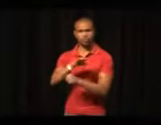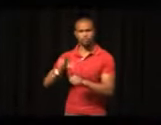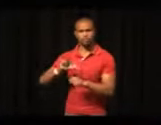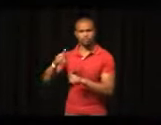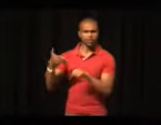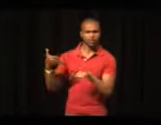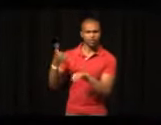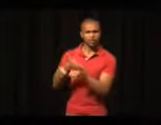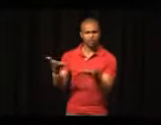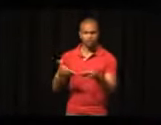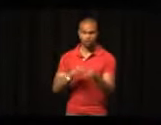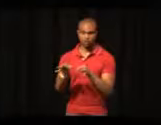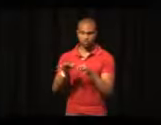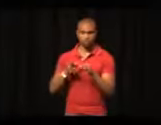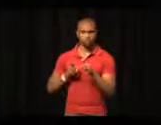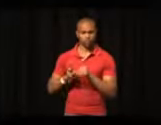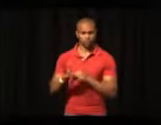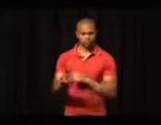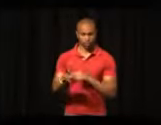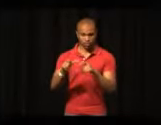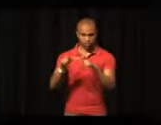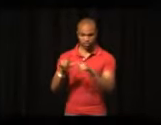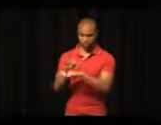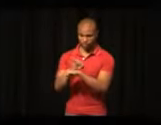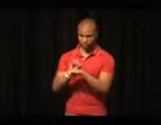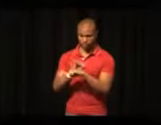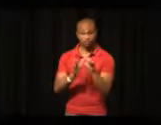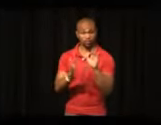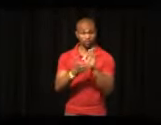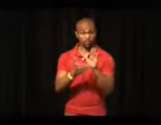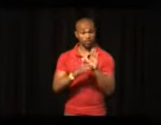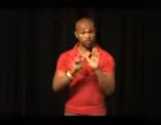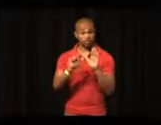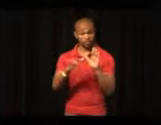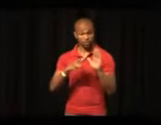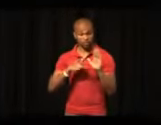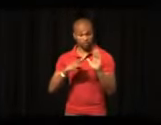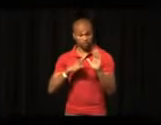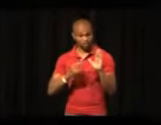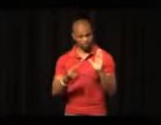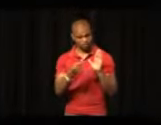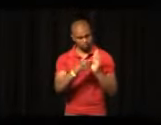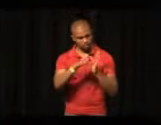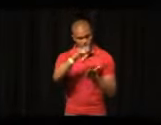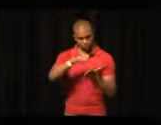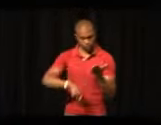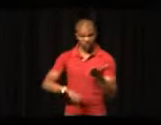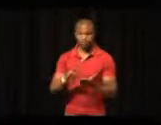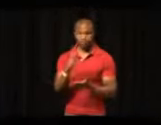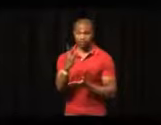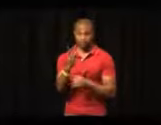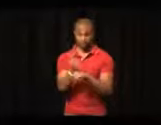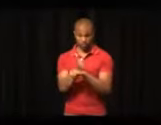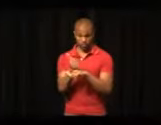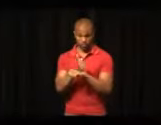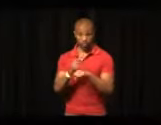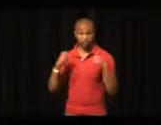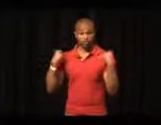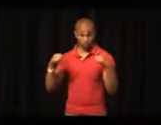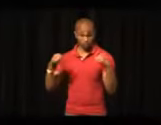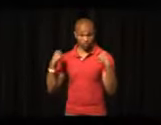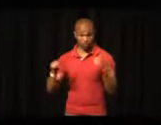después de un año y medio, el plan de continuidad que las instituciones están proponiendo prevén una de ellas la contratación de tres profesionales de